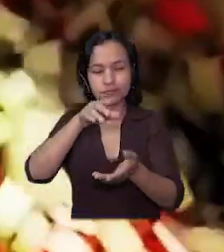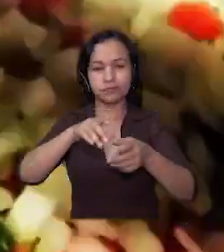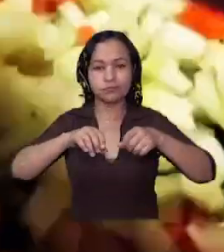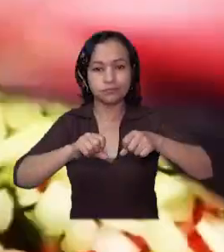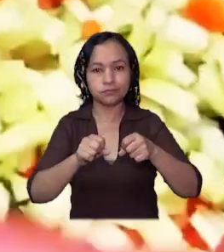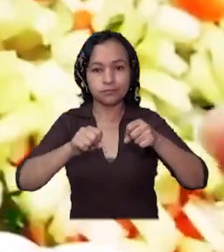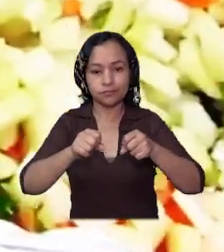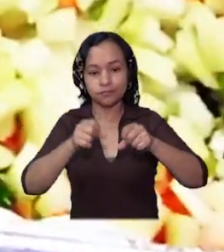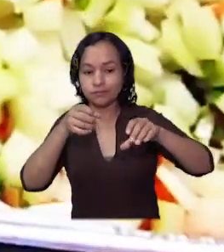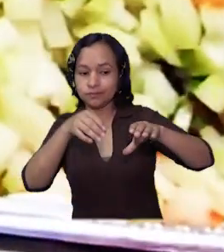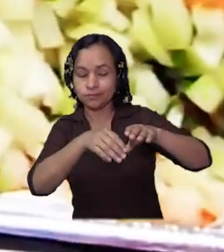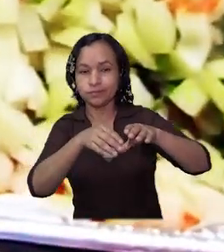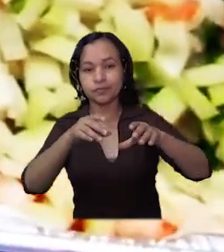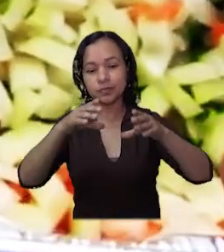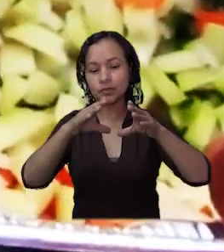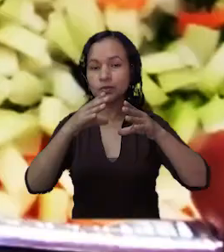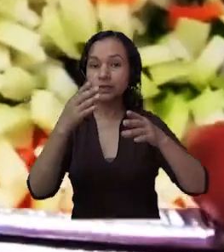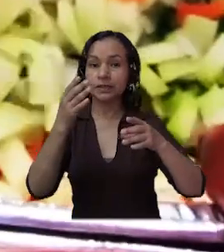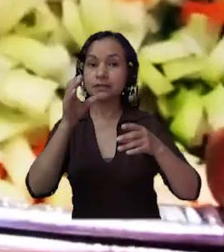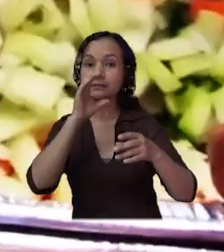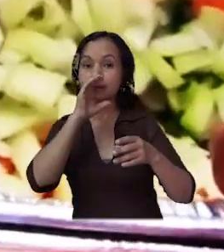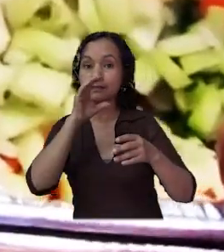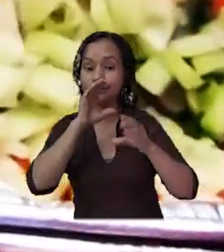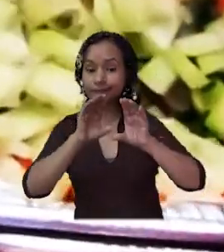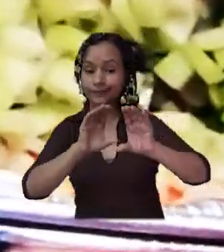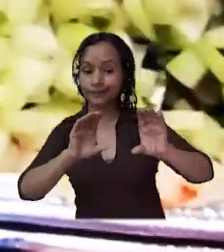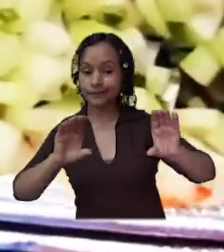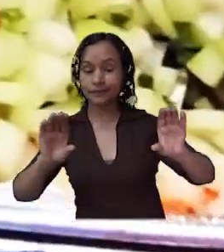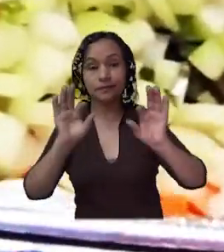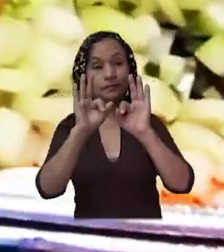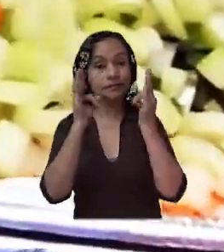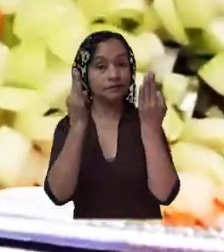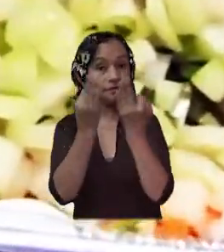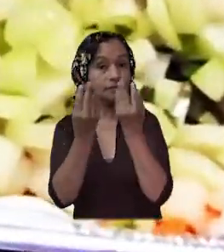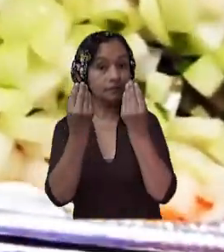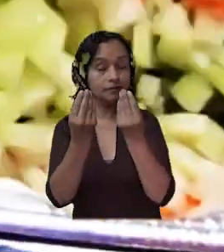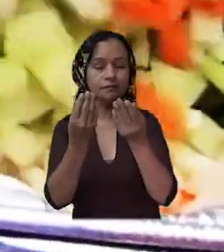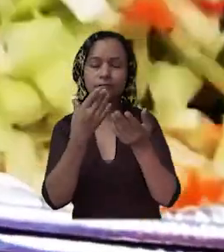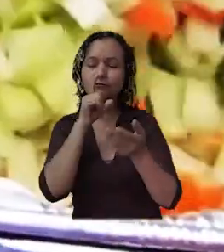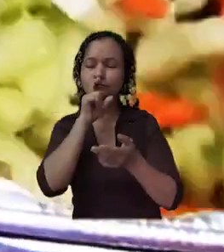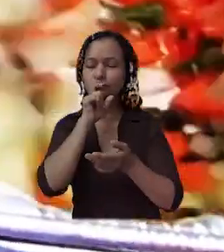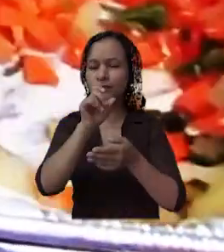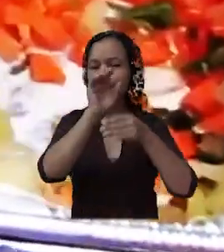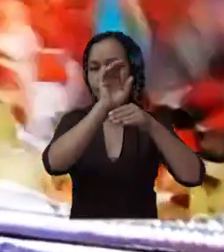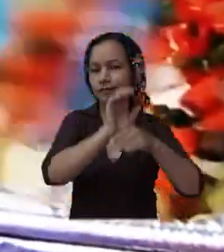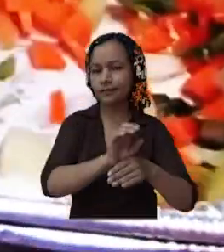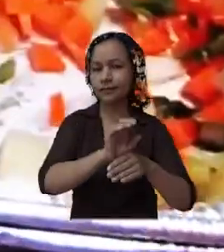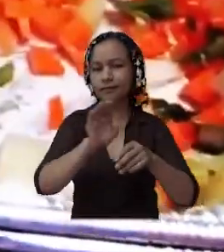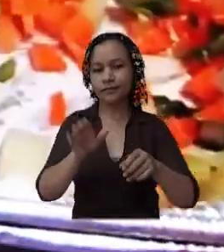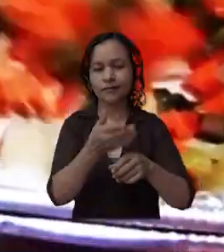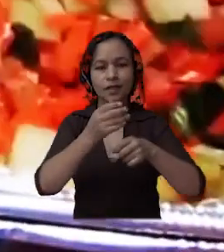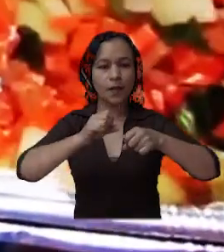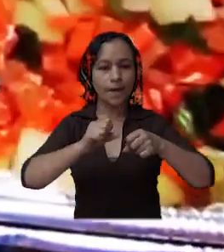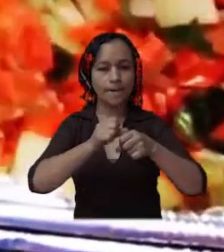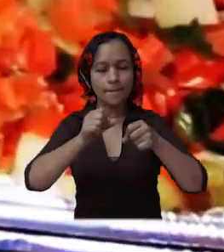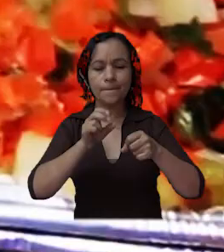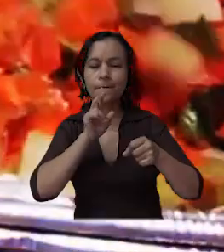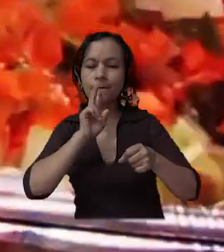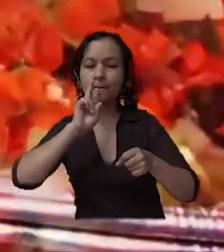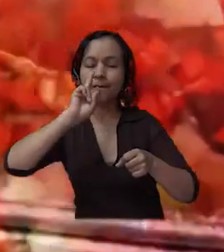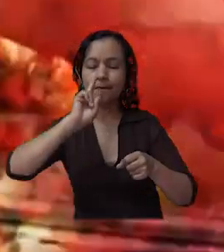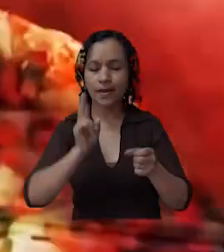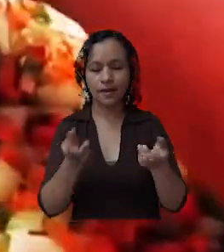más sofisticados, un lomo relleno. Sin olvidar que muchas familias prefieren lo tradicional y suelen preparar pollo al vino,